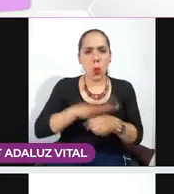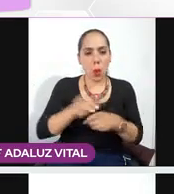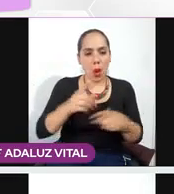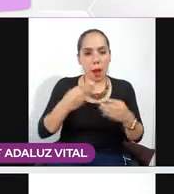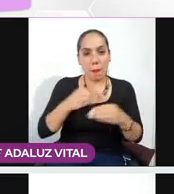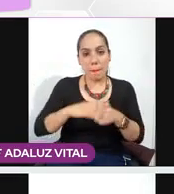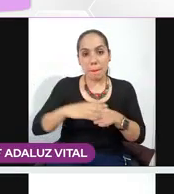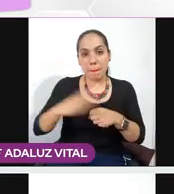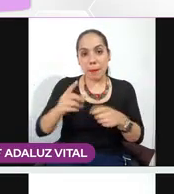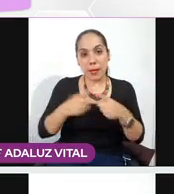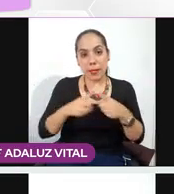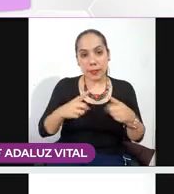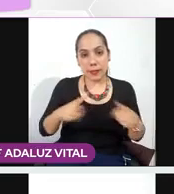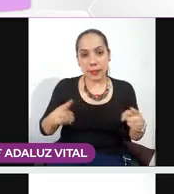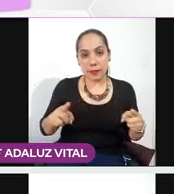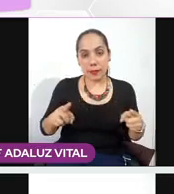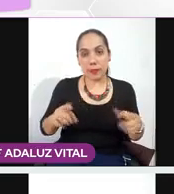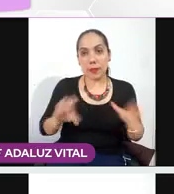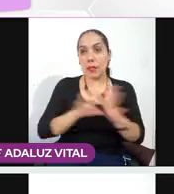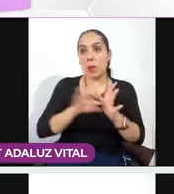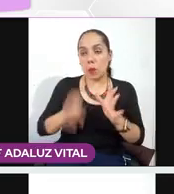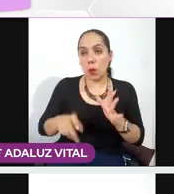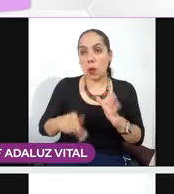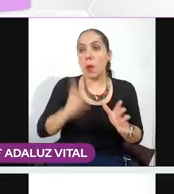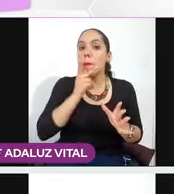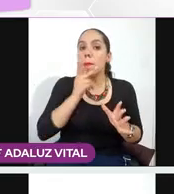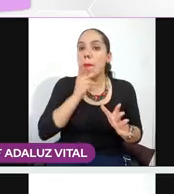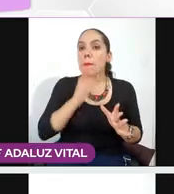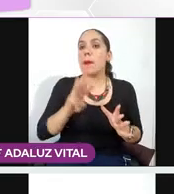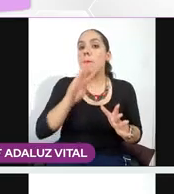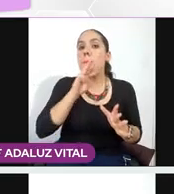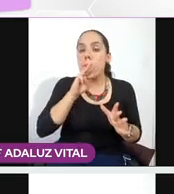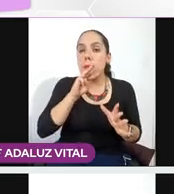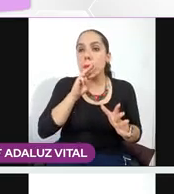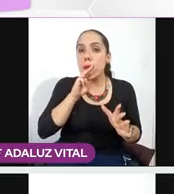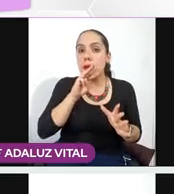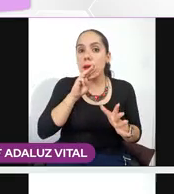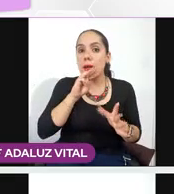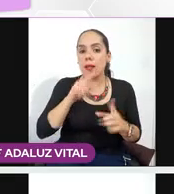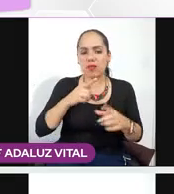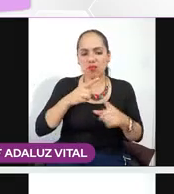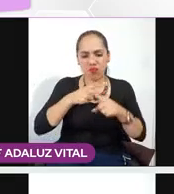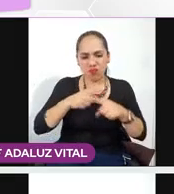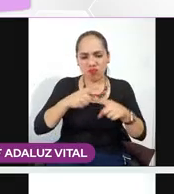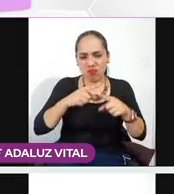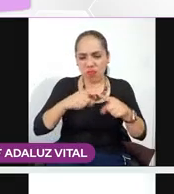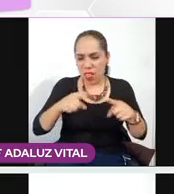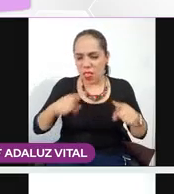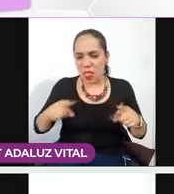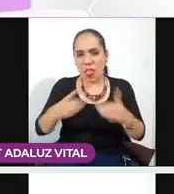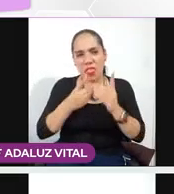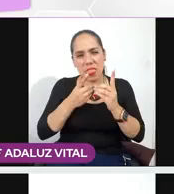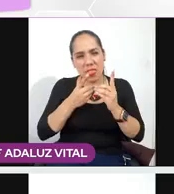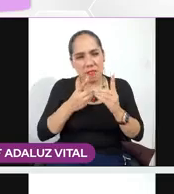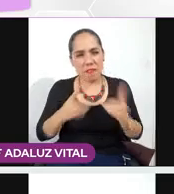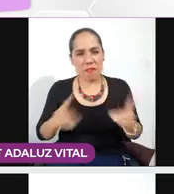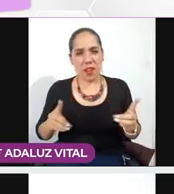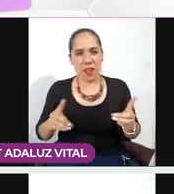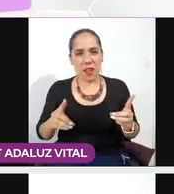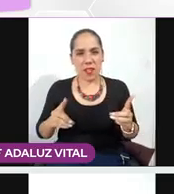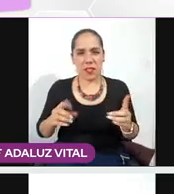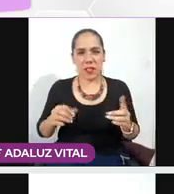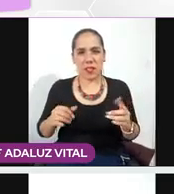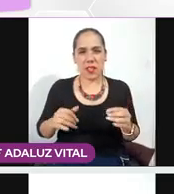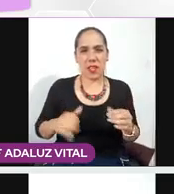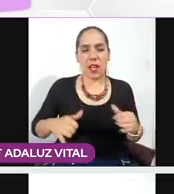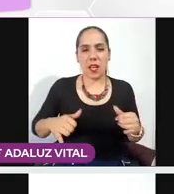una progenitora o progenitor en el proceso de diferenciación en la estampa adolescente cuando